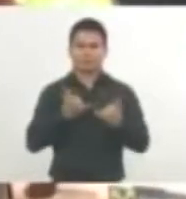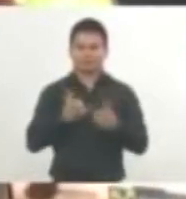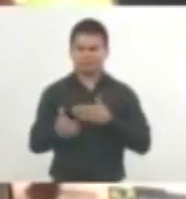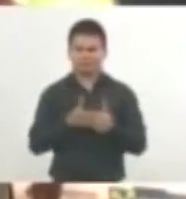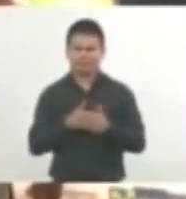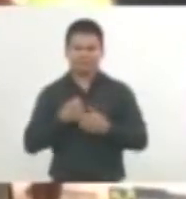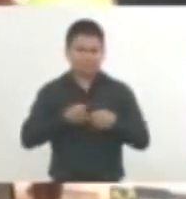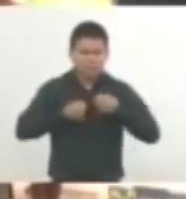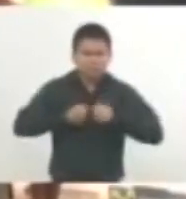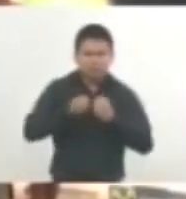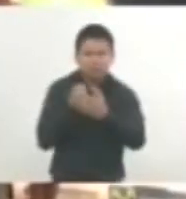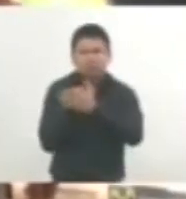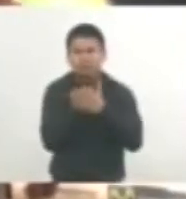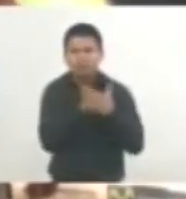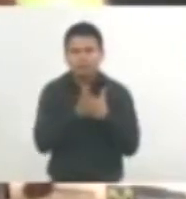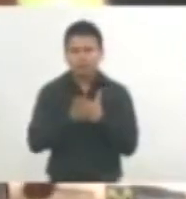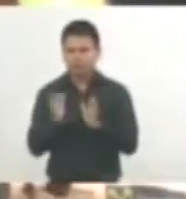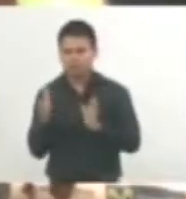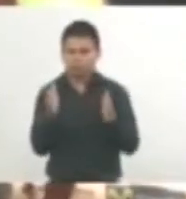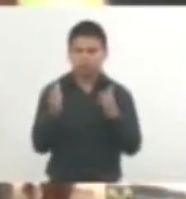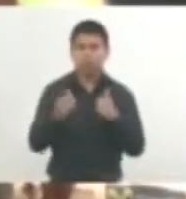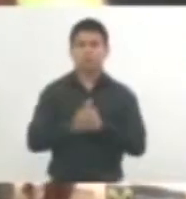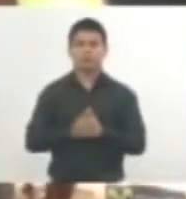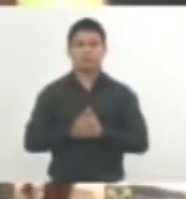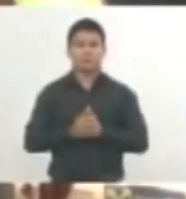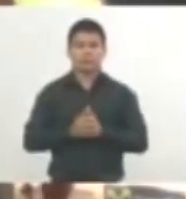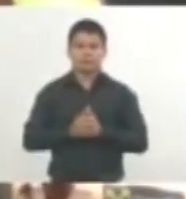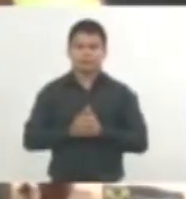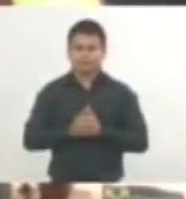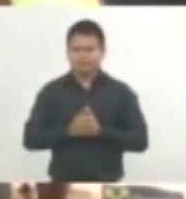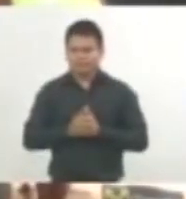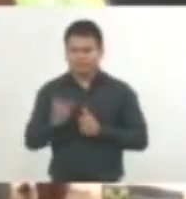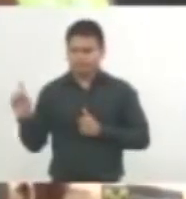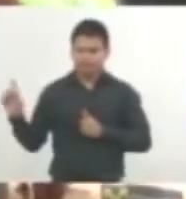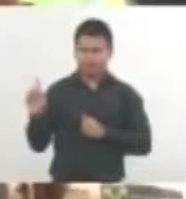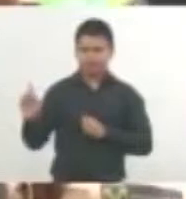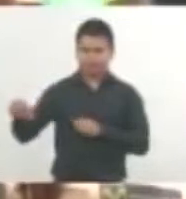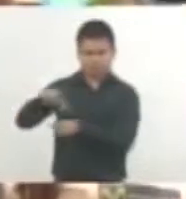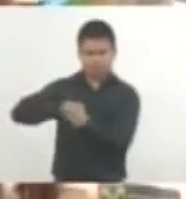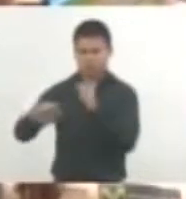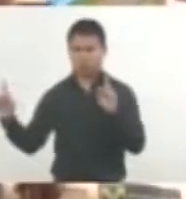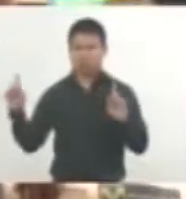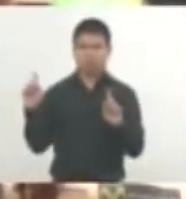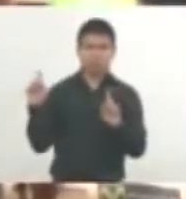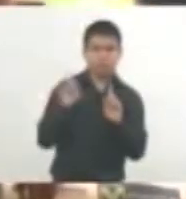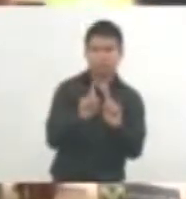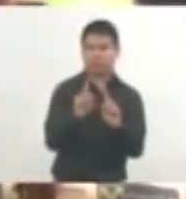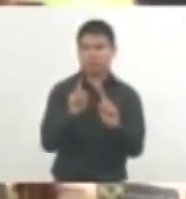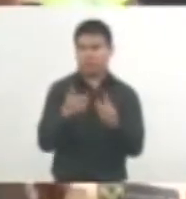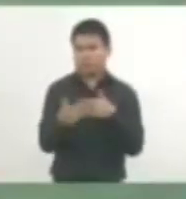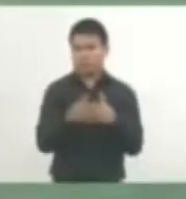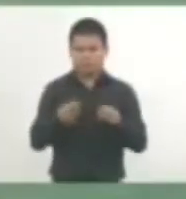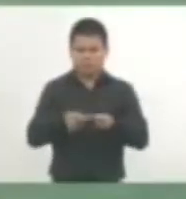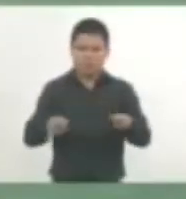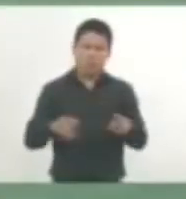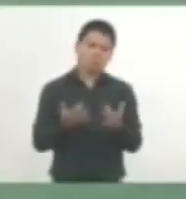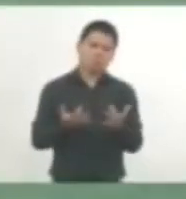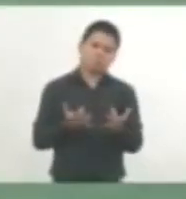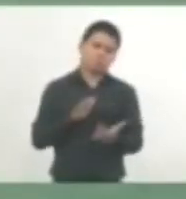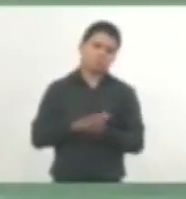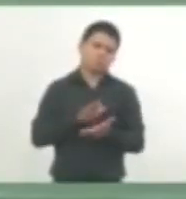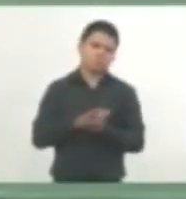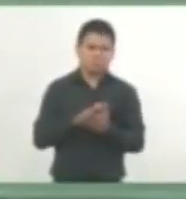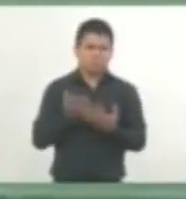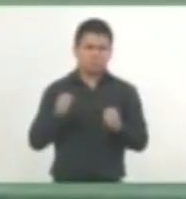la selección, pero si le toca un compañero, igual manera entrando desde el banco voy a ser fundamental también. El goleador